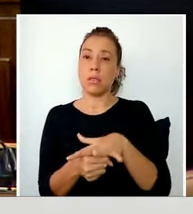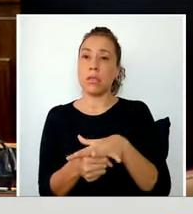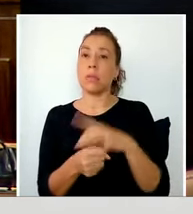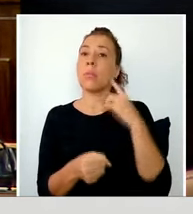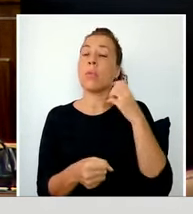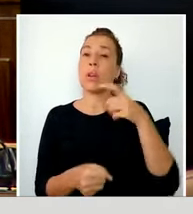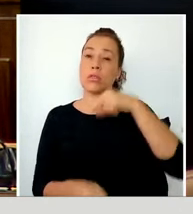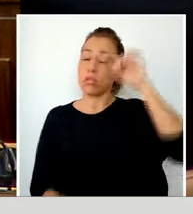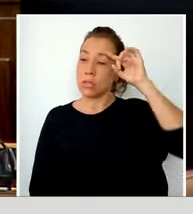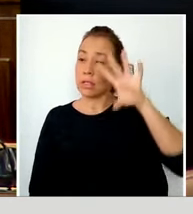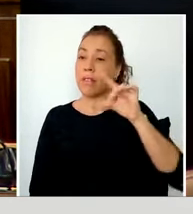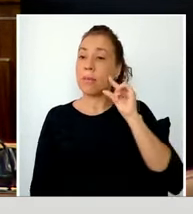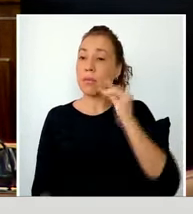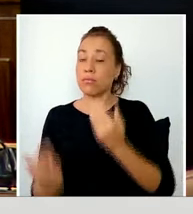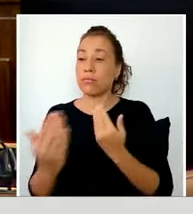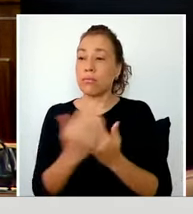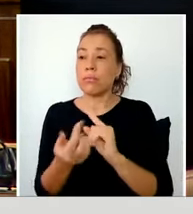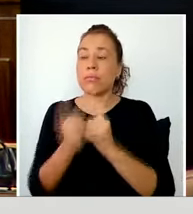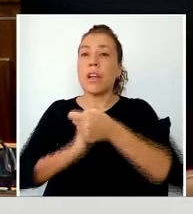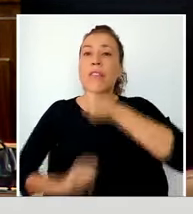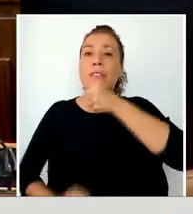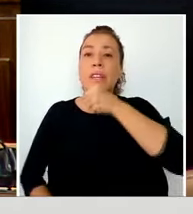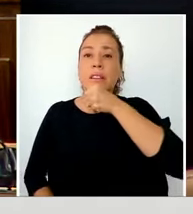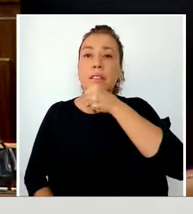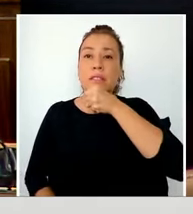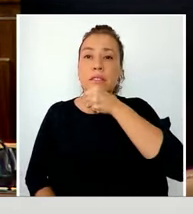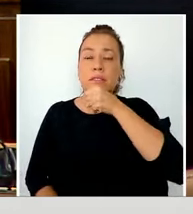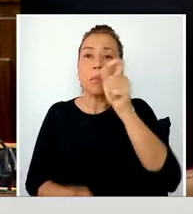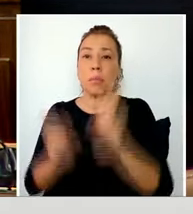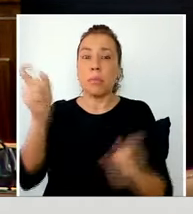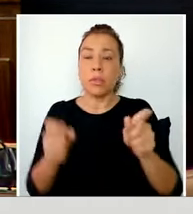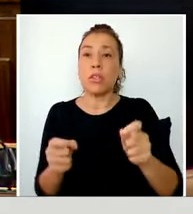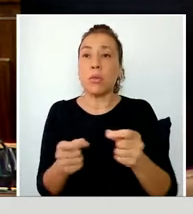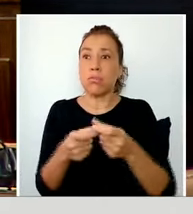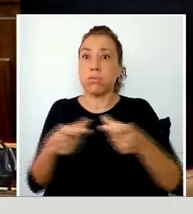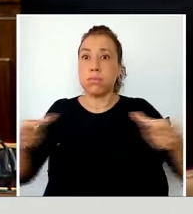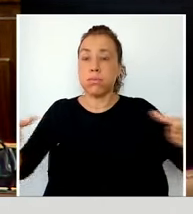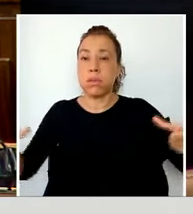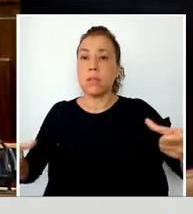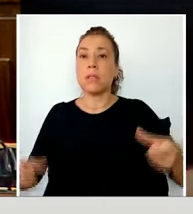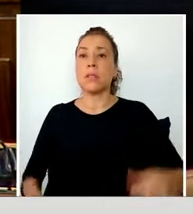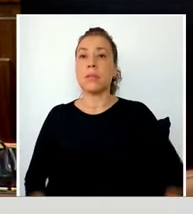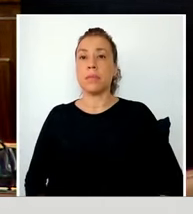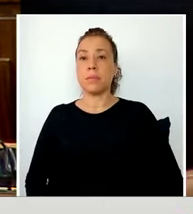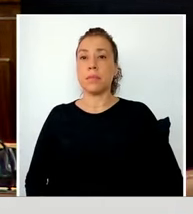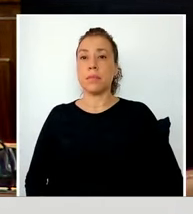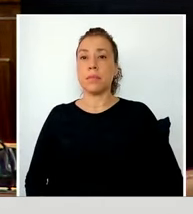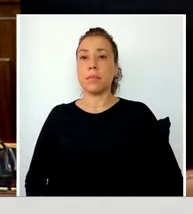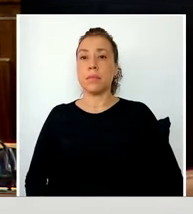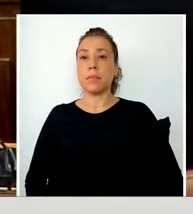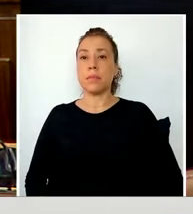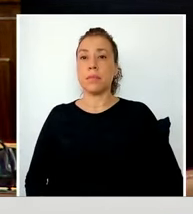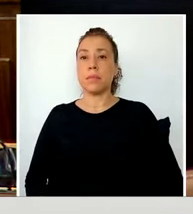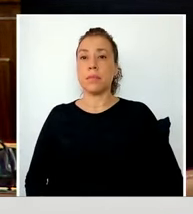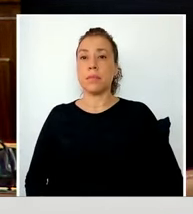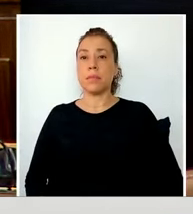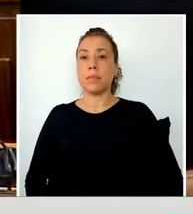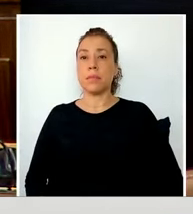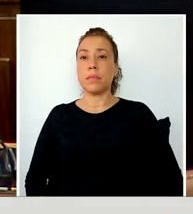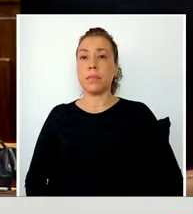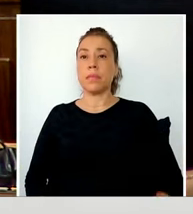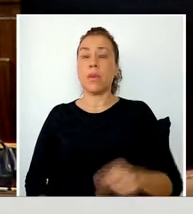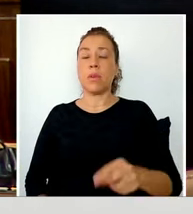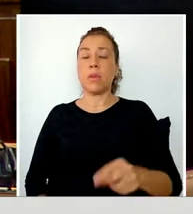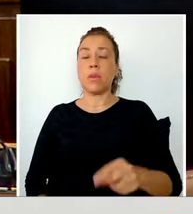en proceso de envejecimiento demográfico acelerado con un perfil nuevo epidemiológico como médico puedo